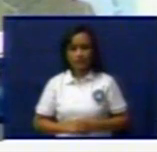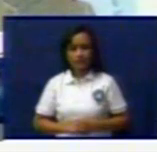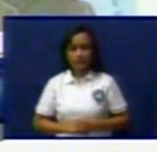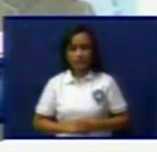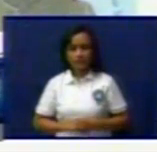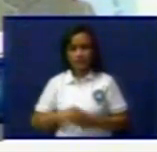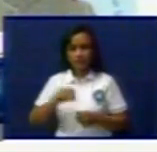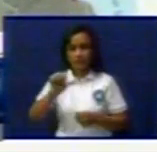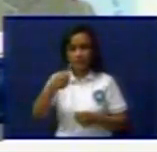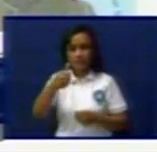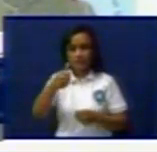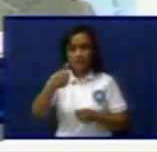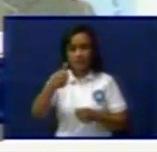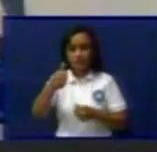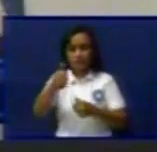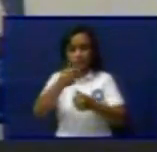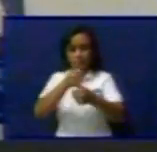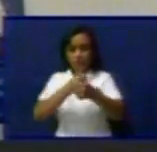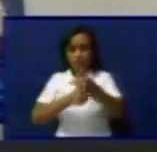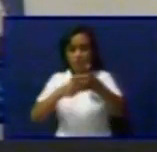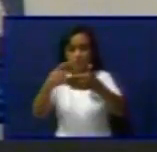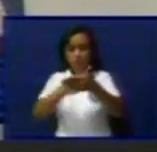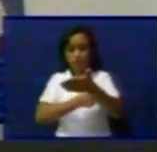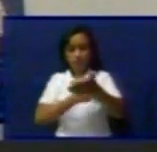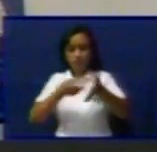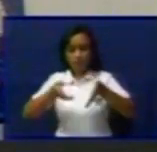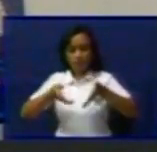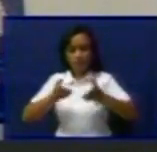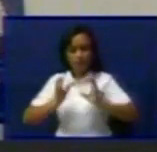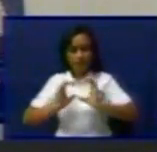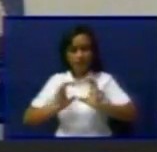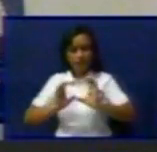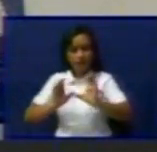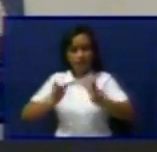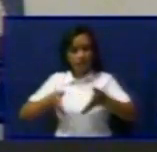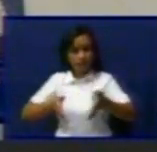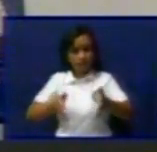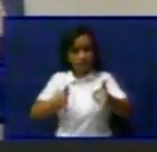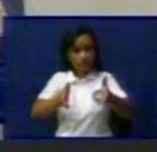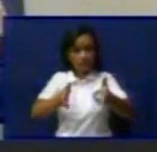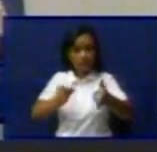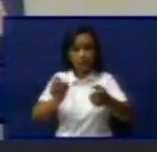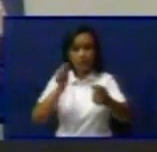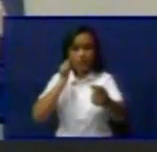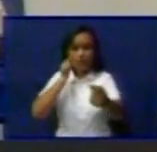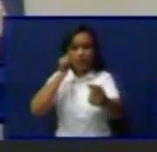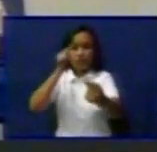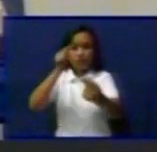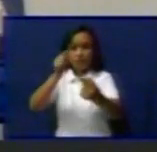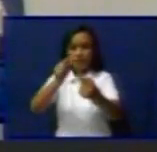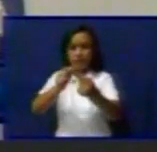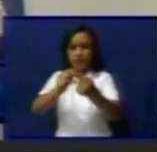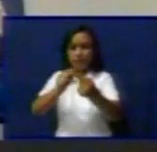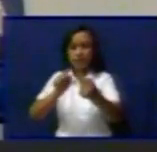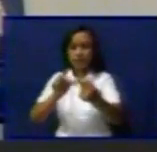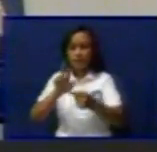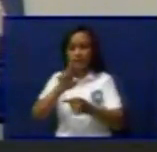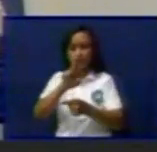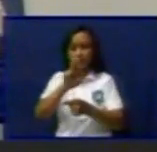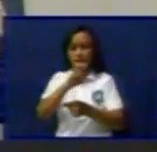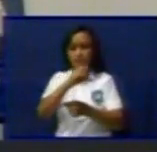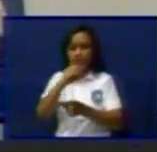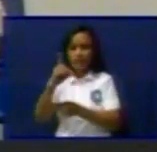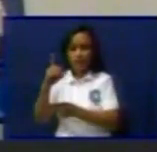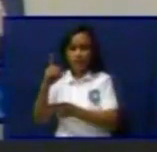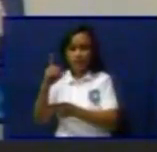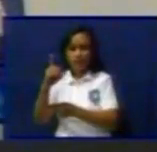El sexto subproyecto, las carreteras. Su principal objetivo es recuperar la red vial